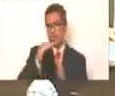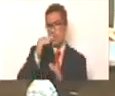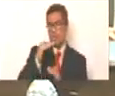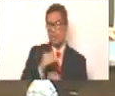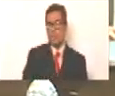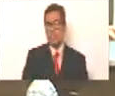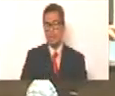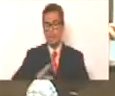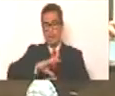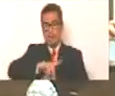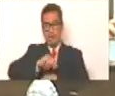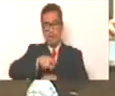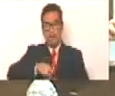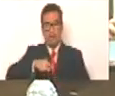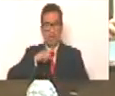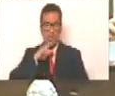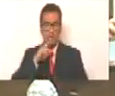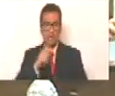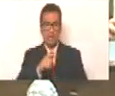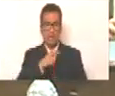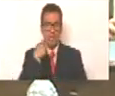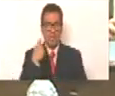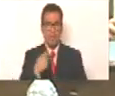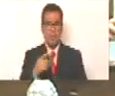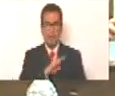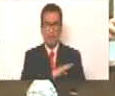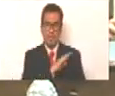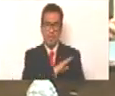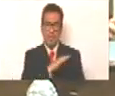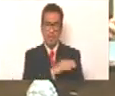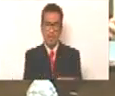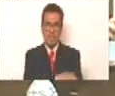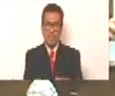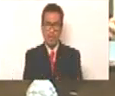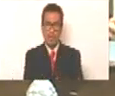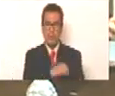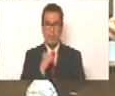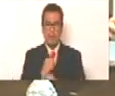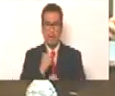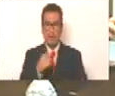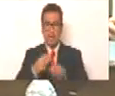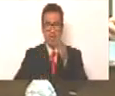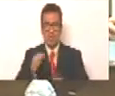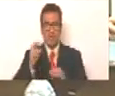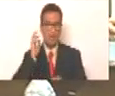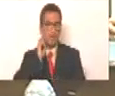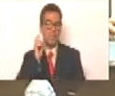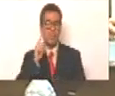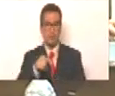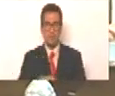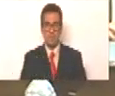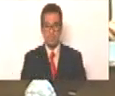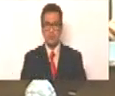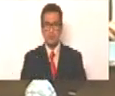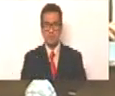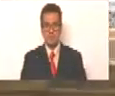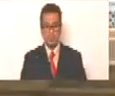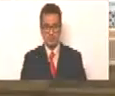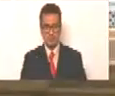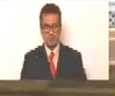delincuencia de la sociedad venezolana. Mis felicitaciones para el papel del Fiscal General de la República. Tiempo, diputada.